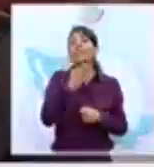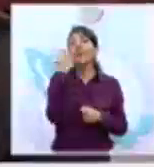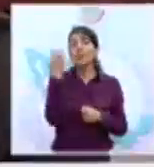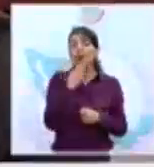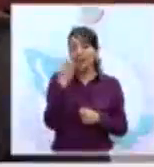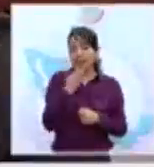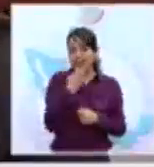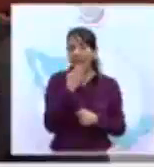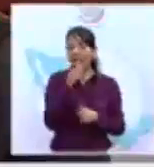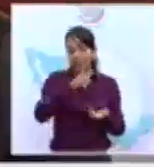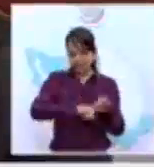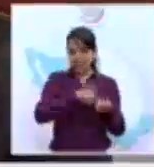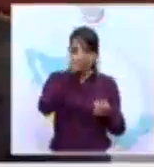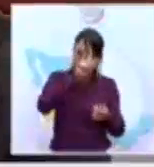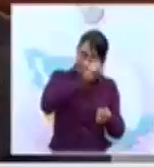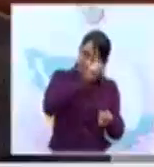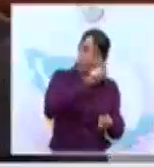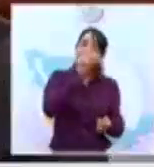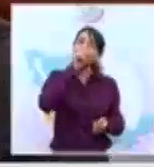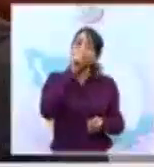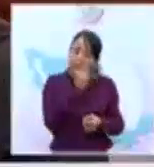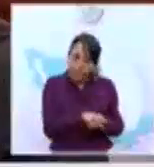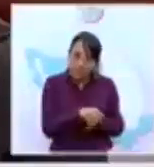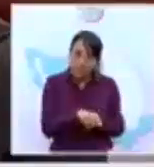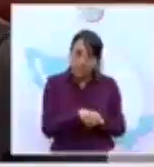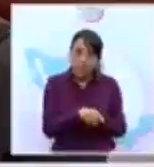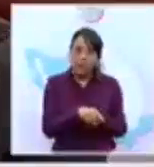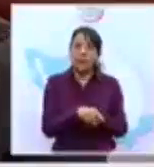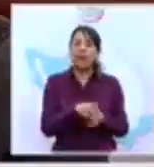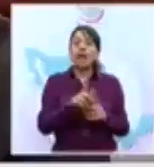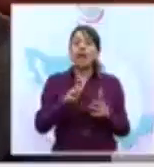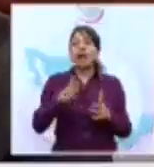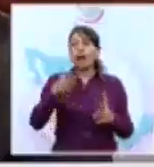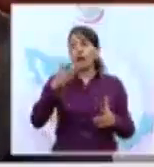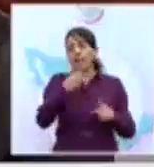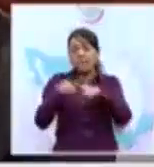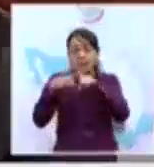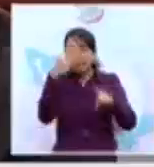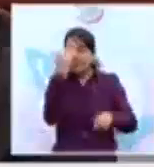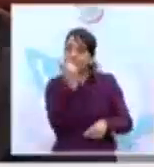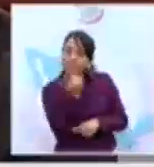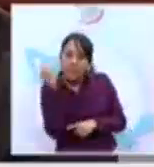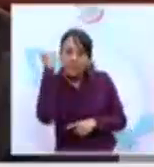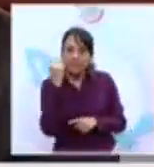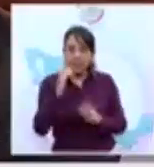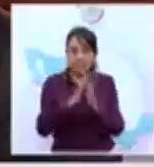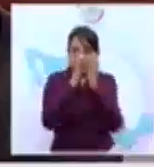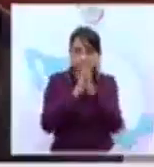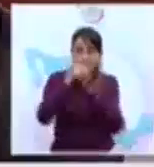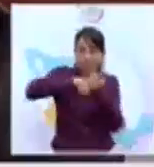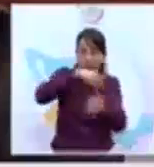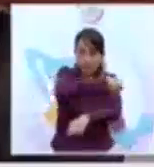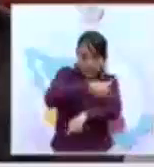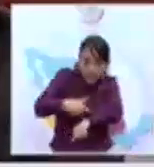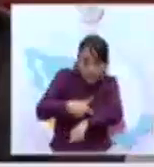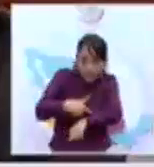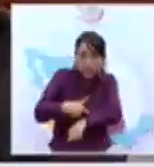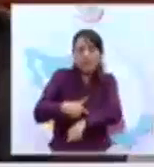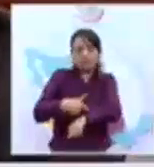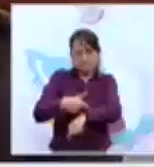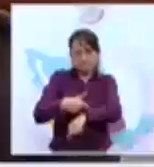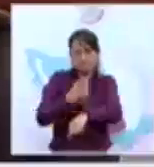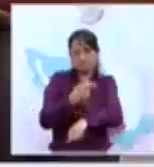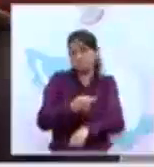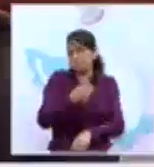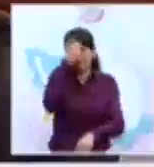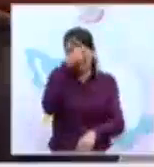de habilidades que transmiten, que aprenden de la esfera familiar, que lo vuelve apto para constituirse en actor de su